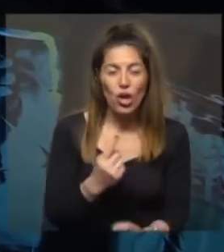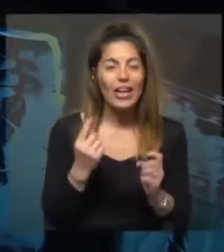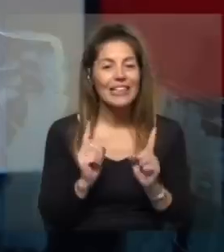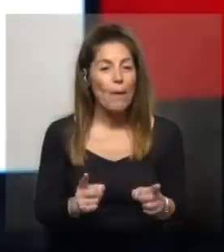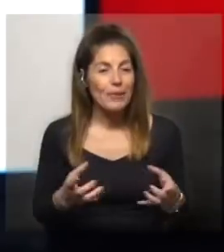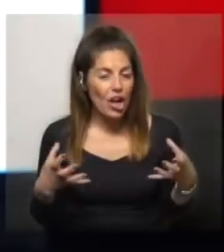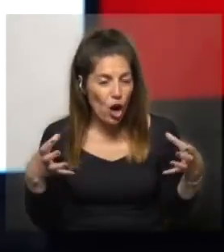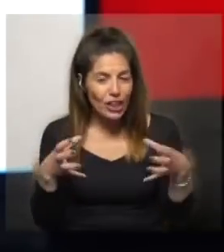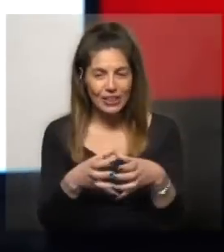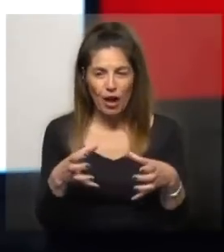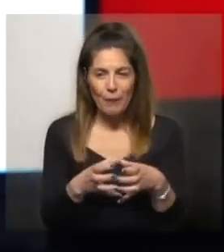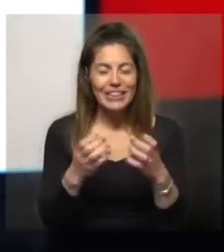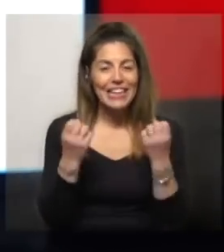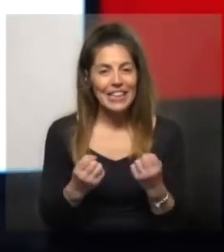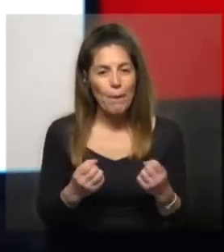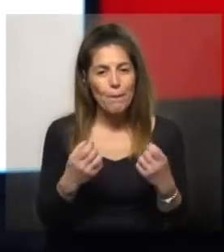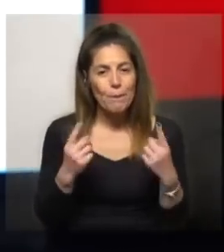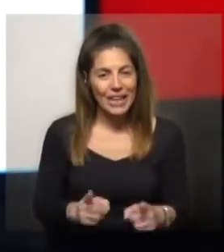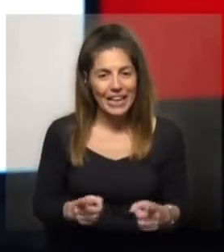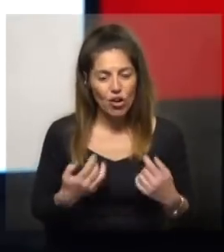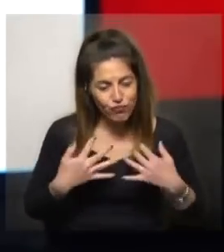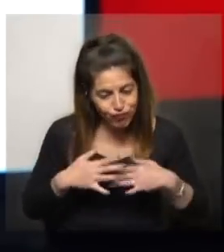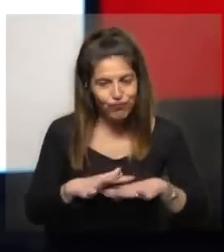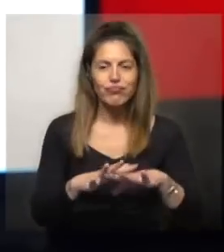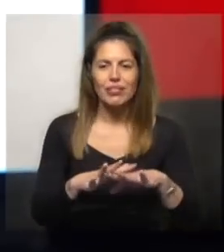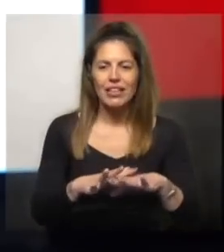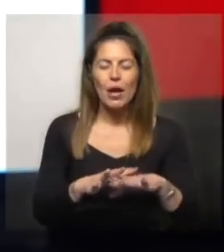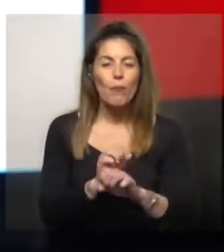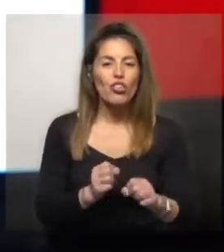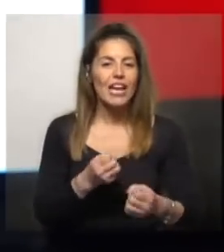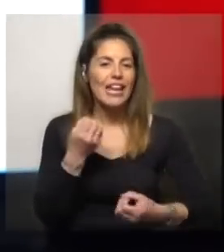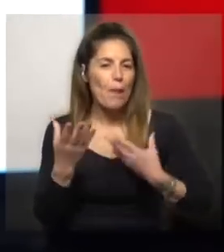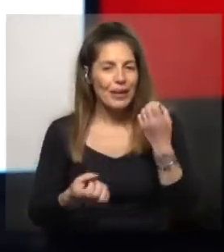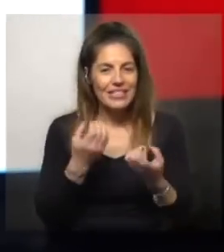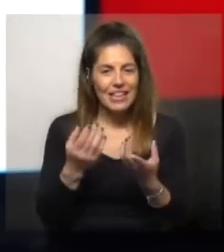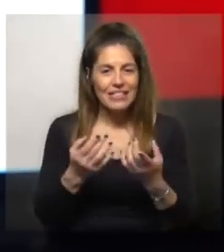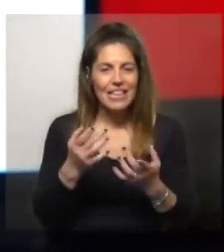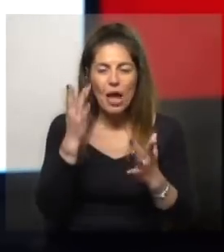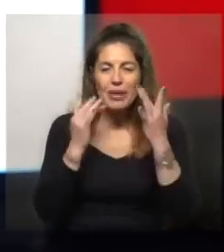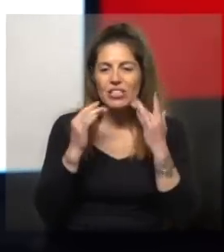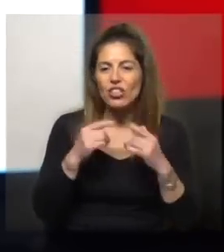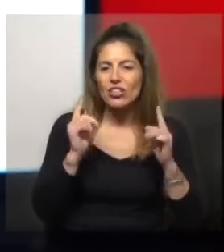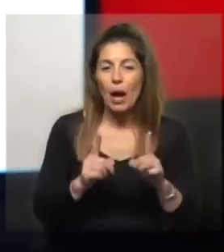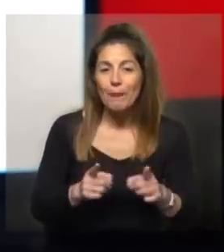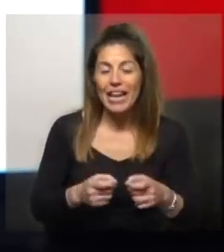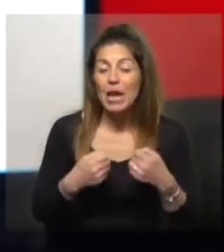interseccionalmente digamos e intersectorialmente en expresiones artísticas Pero además le puso un valor económico no O sea